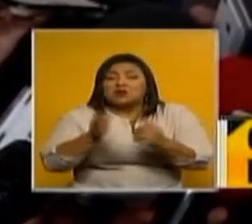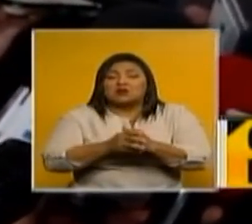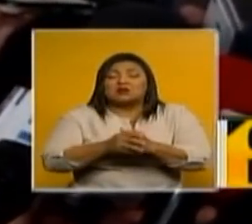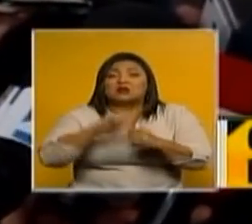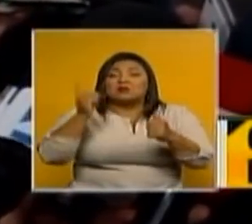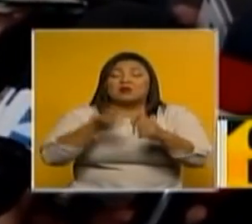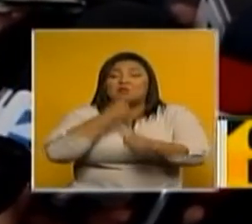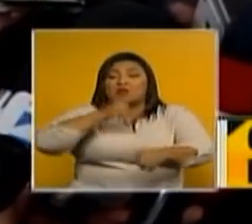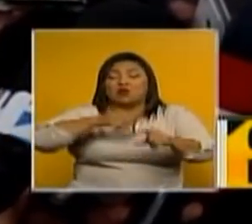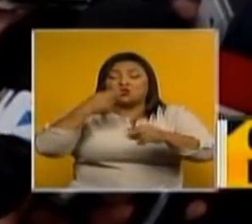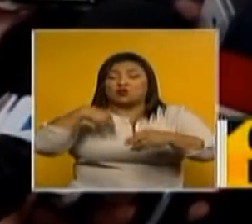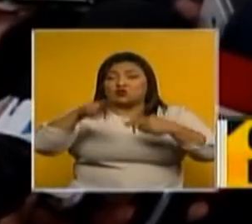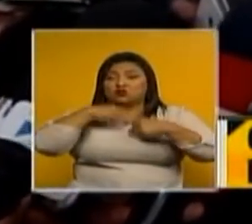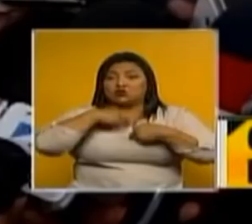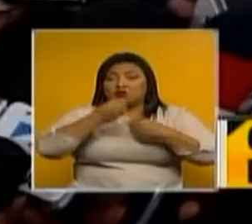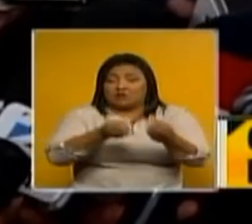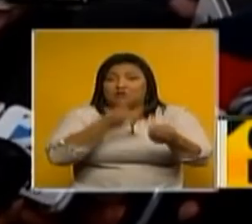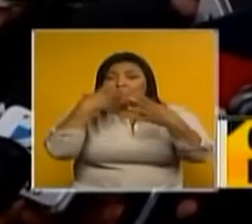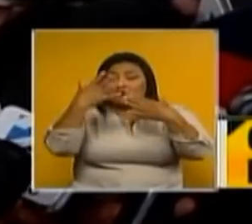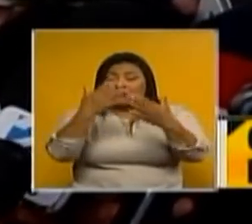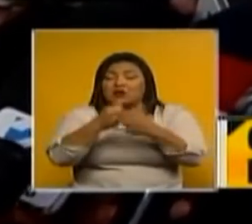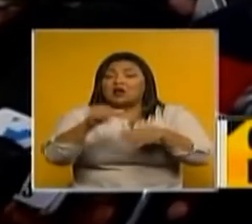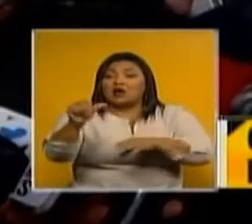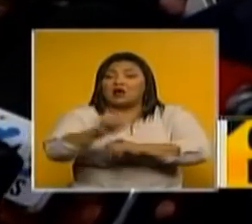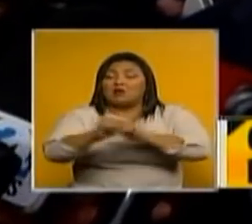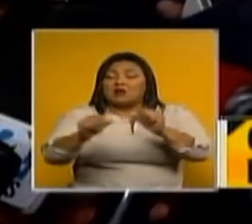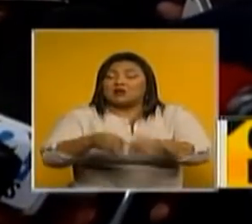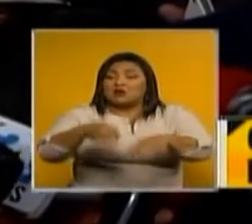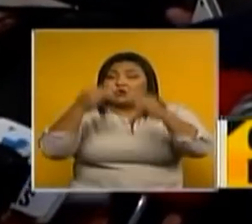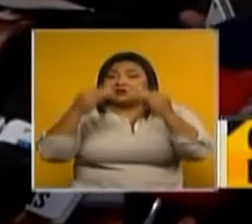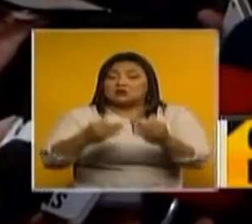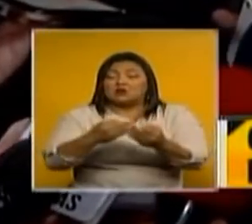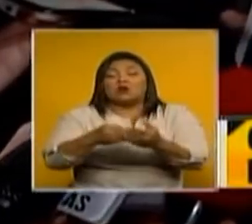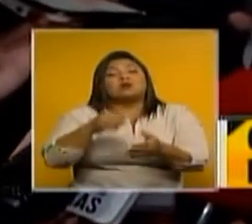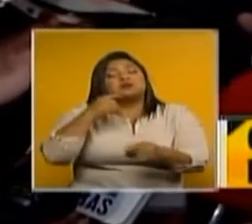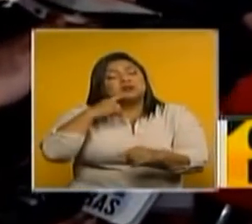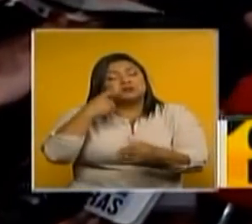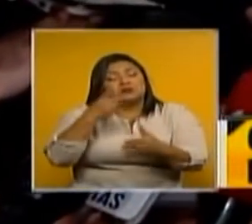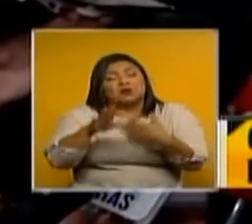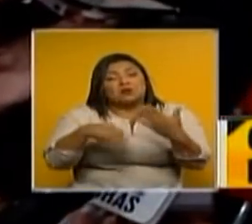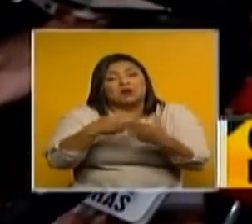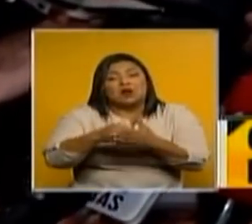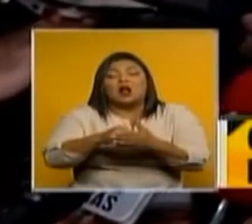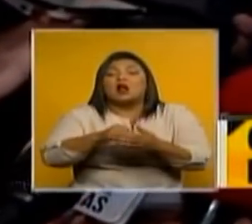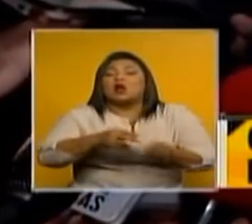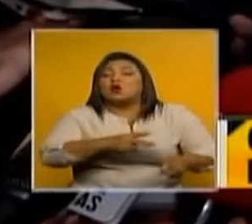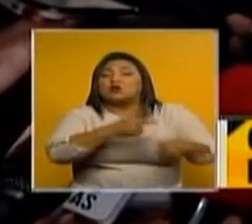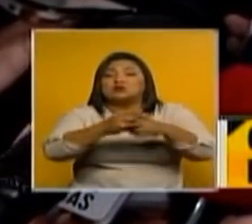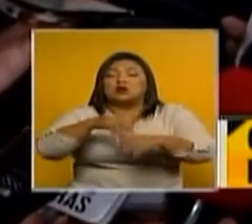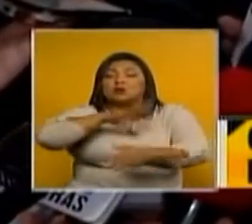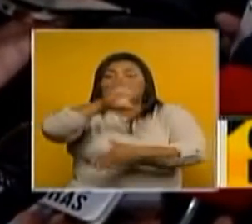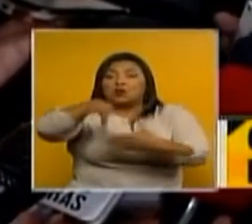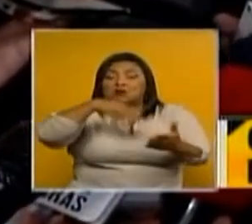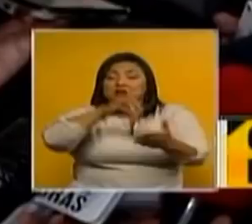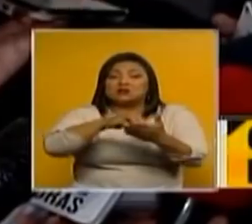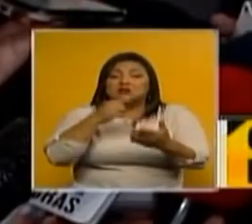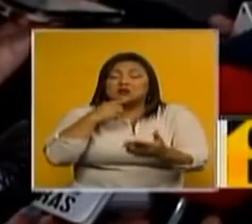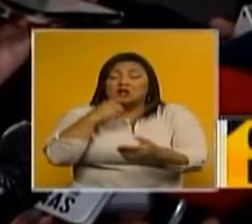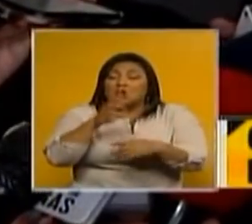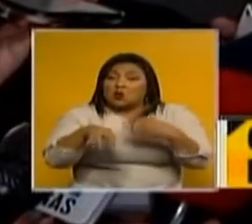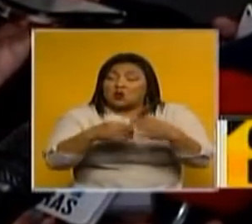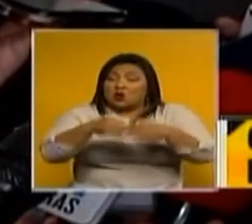nosotros notificaremos a las instancias administrativas correspondientes y, por supuesto, al Consejo Provincial. Cuando se diese, si llega